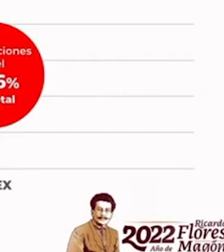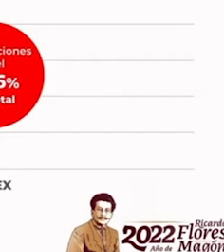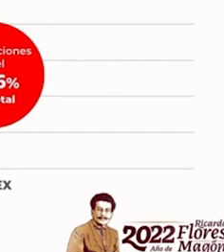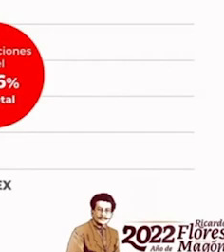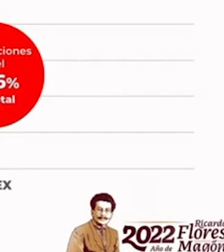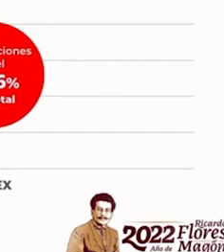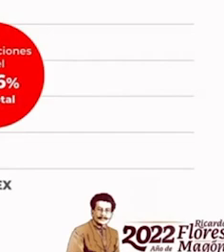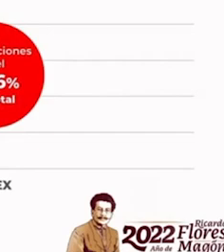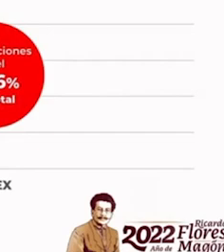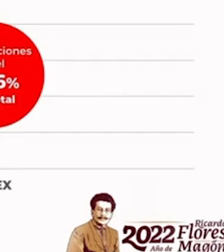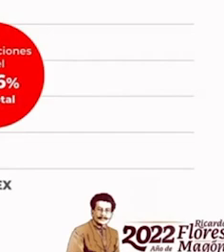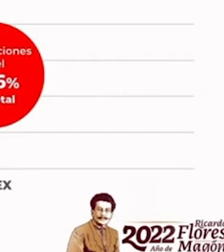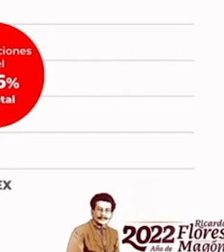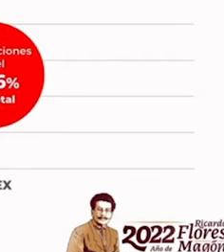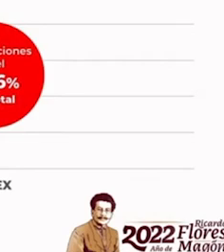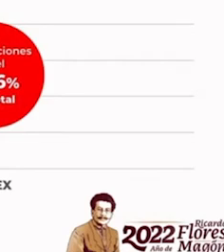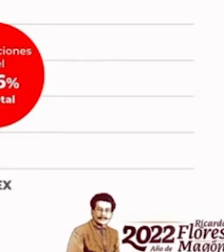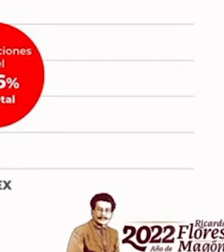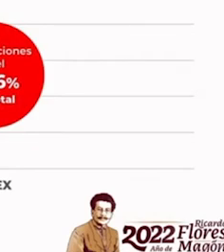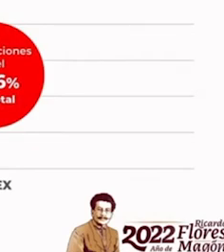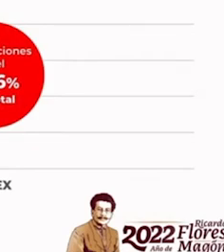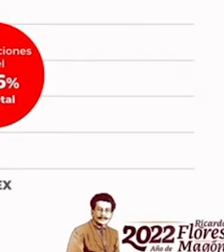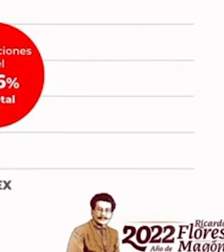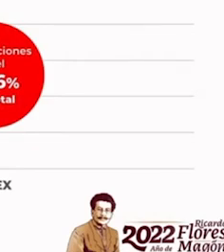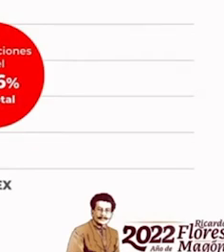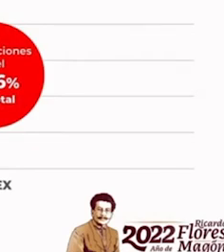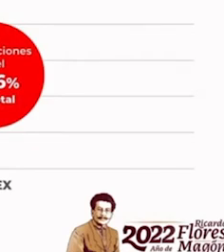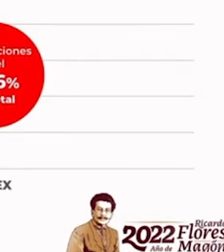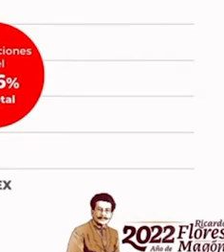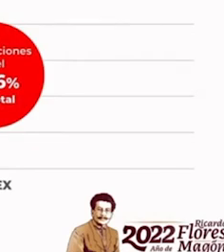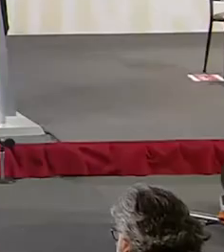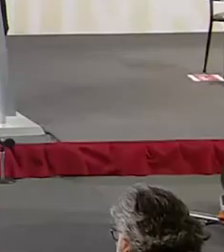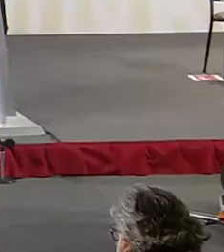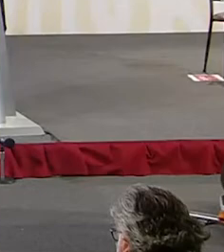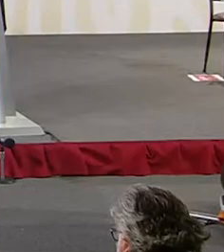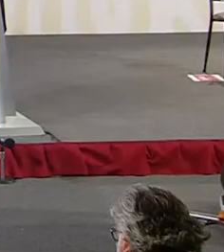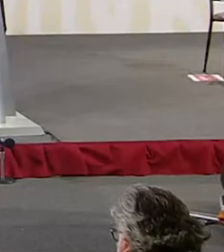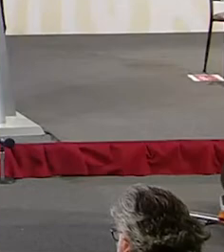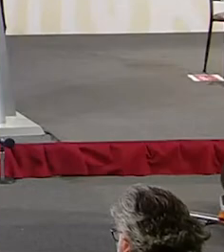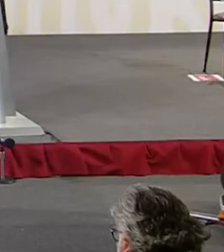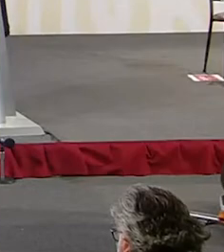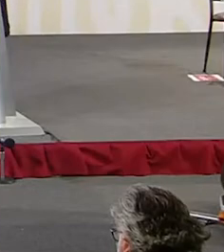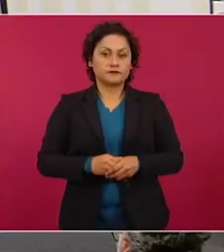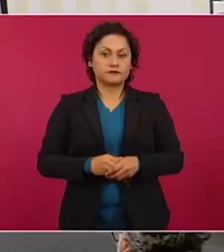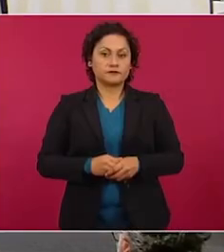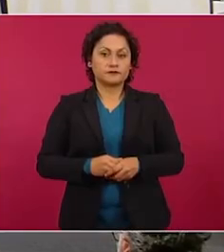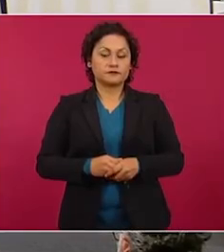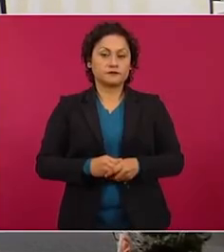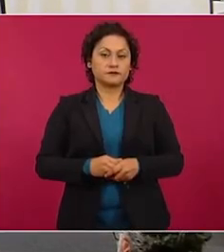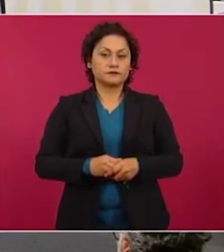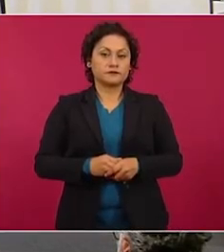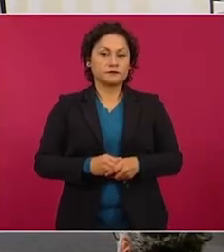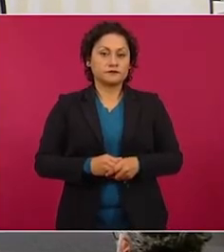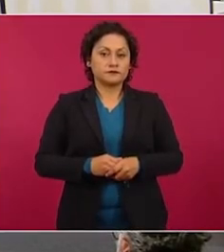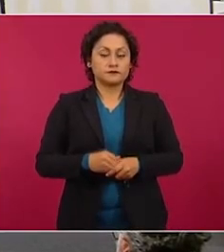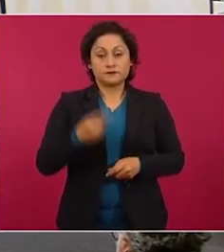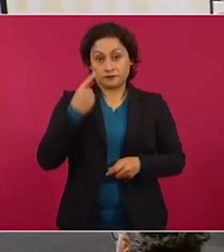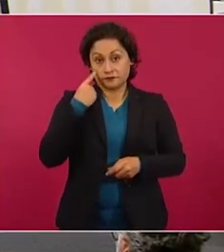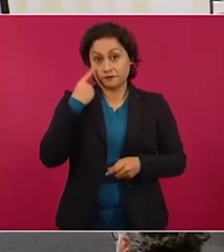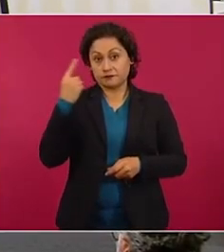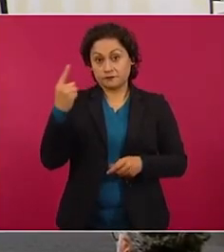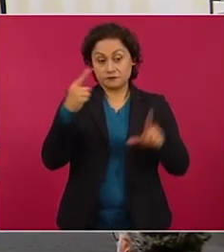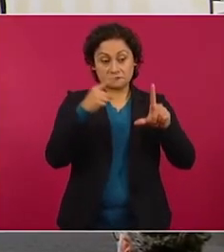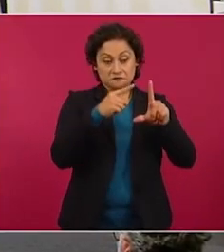y observó el 0.6%, es decir, 4 millones de pesos.